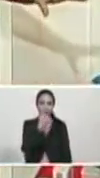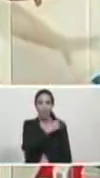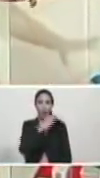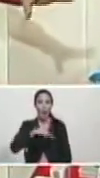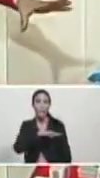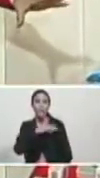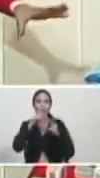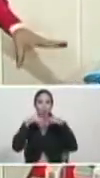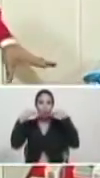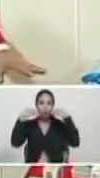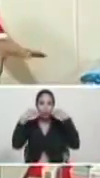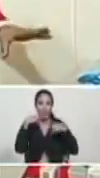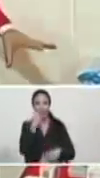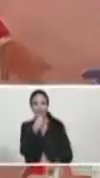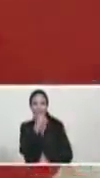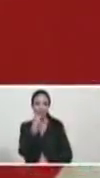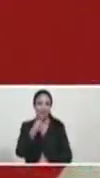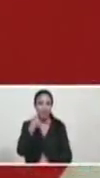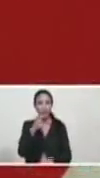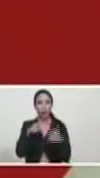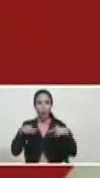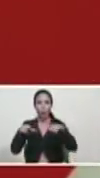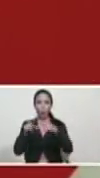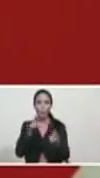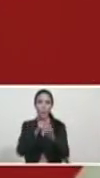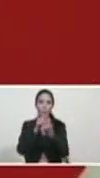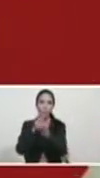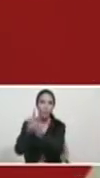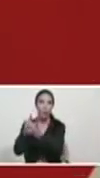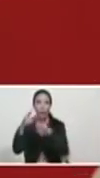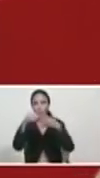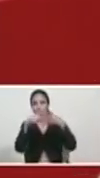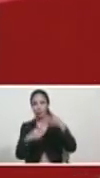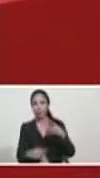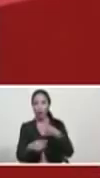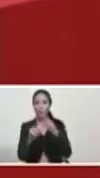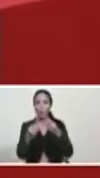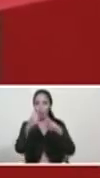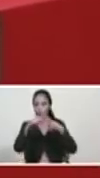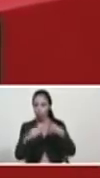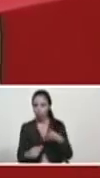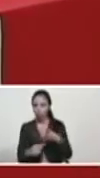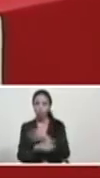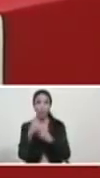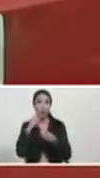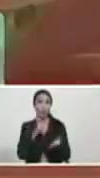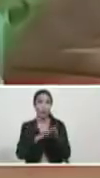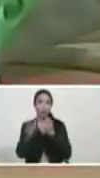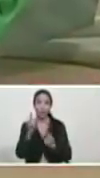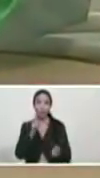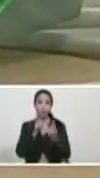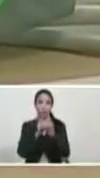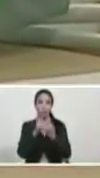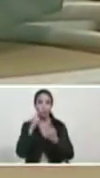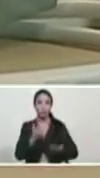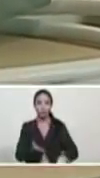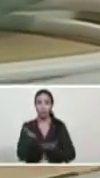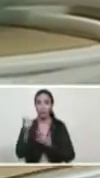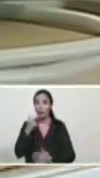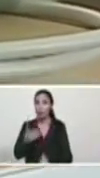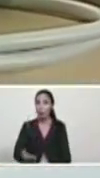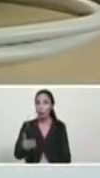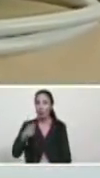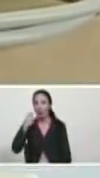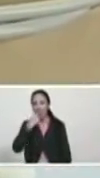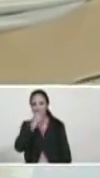para que nuestro consultorio Misión Sonrisa estén surtidos y el pueblo pueda ser atendido gratuitamente. Correcto, es muy importante. Aquí